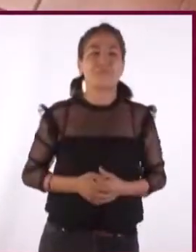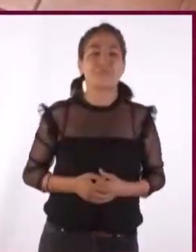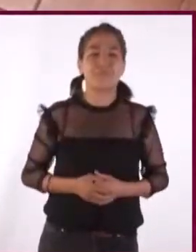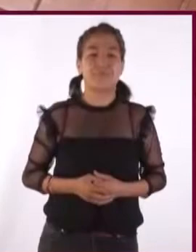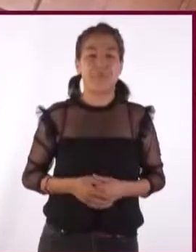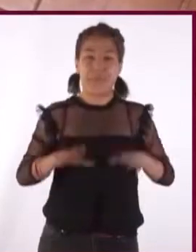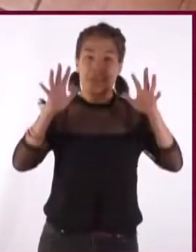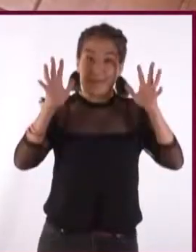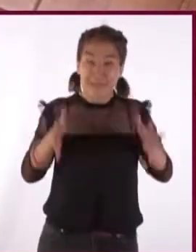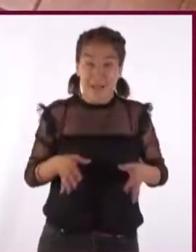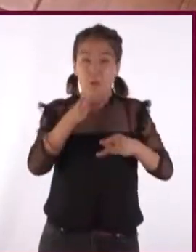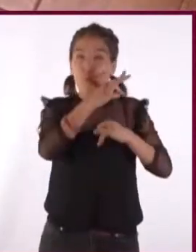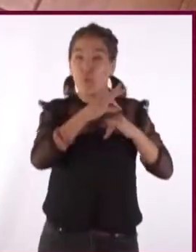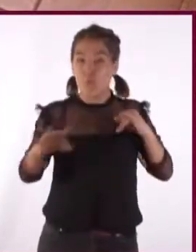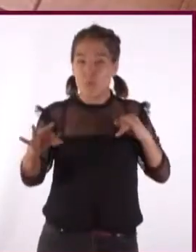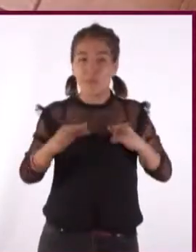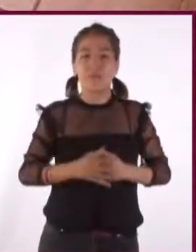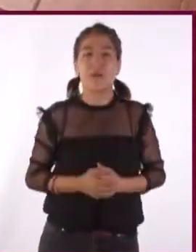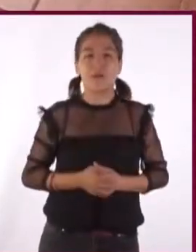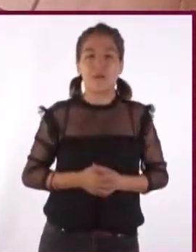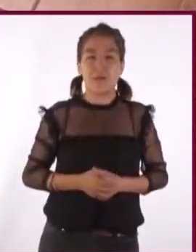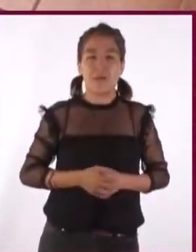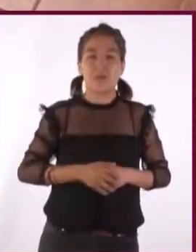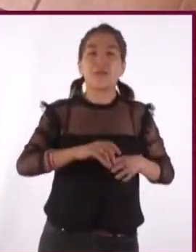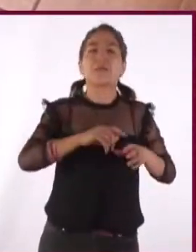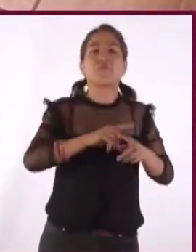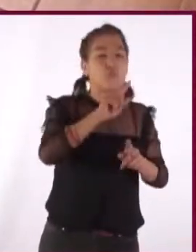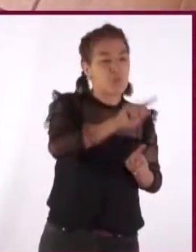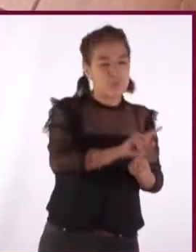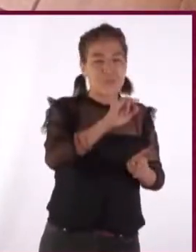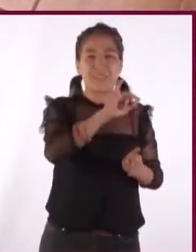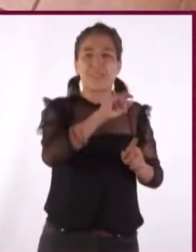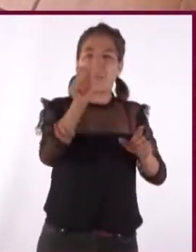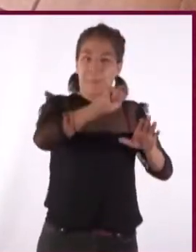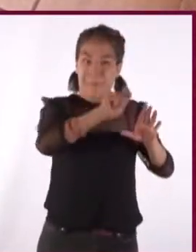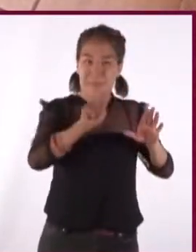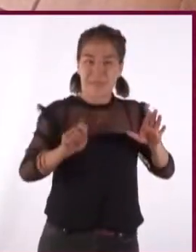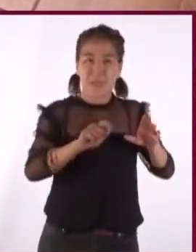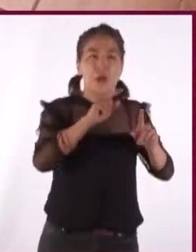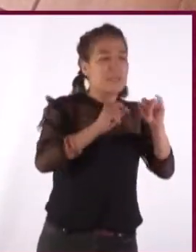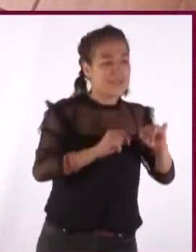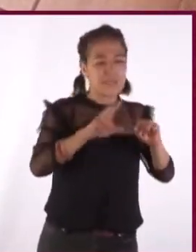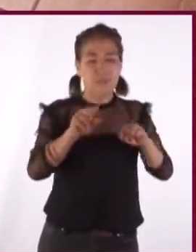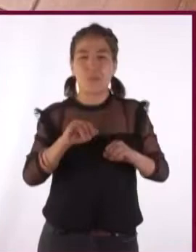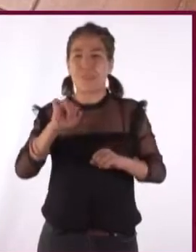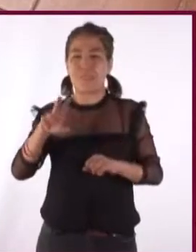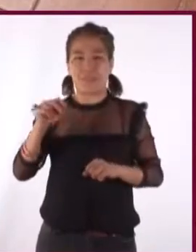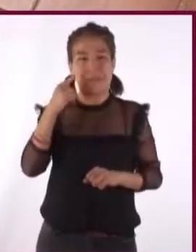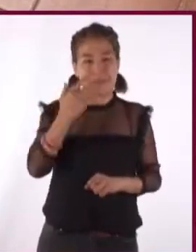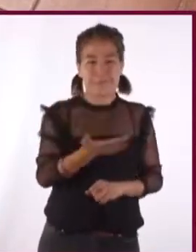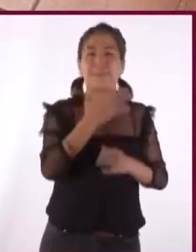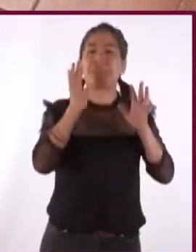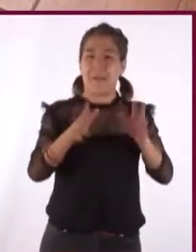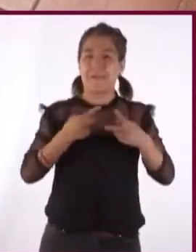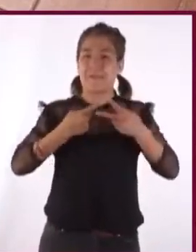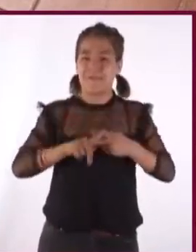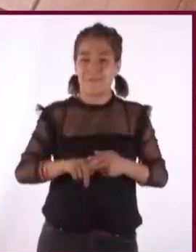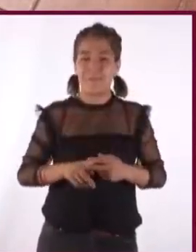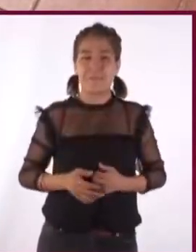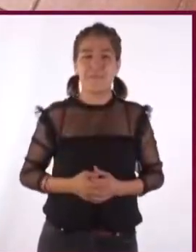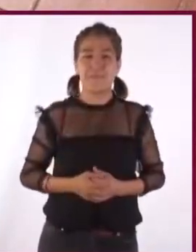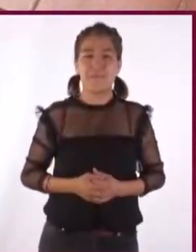rectas. Ok. Y finalmente, pintamos alternadamente. ¿Lista para pintar? Listísima. Muy bien,